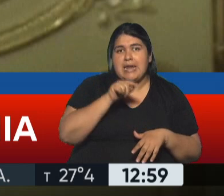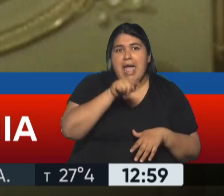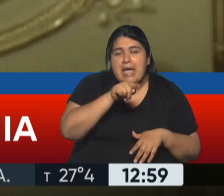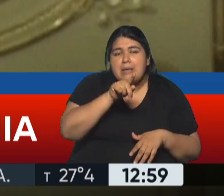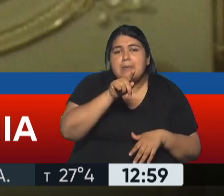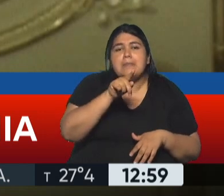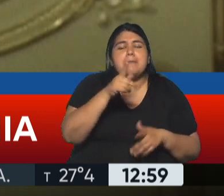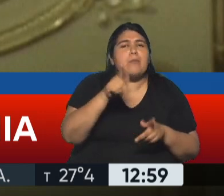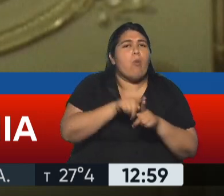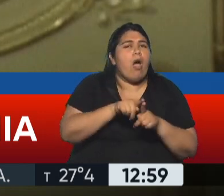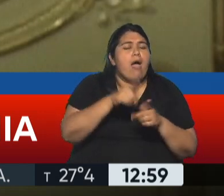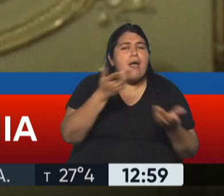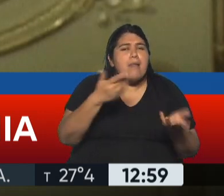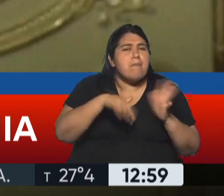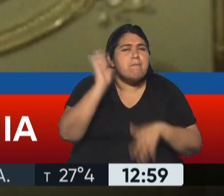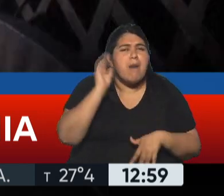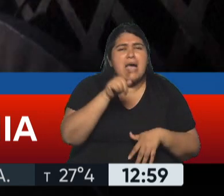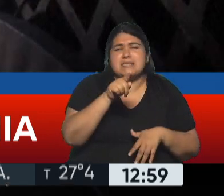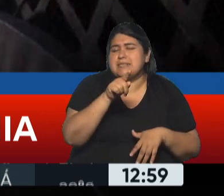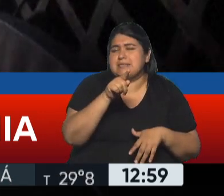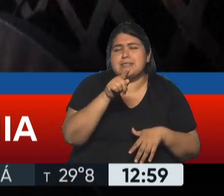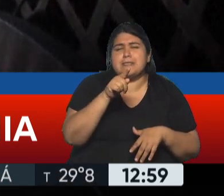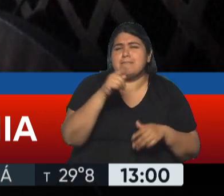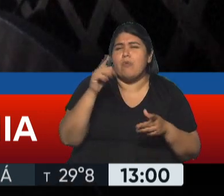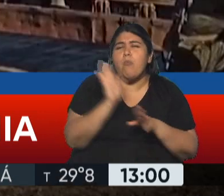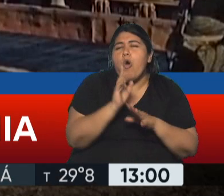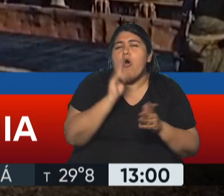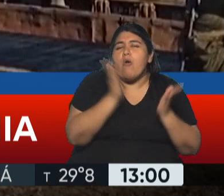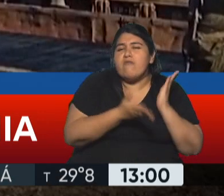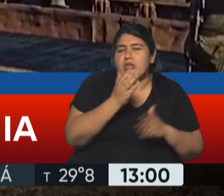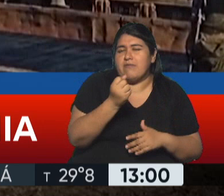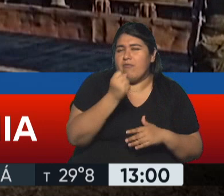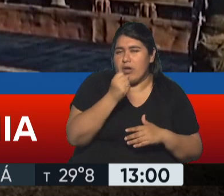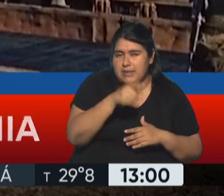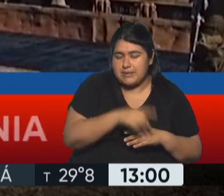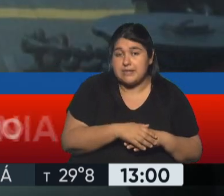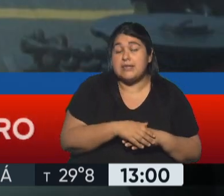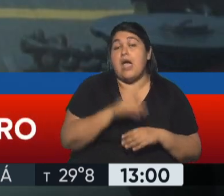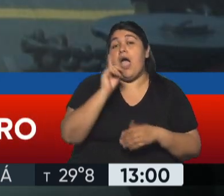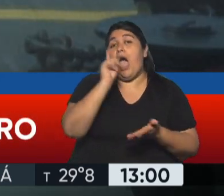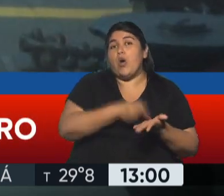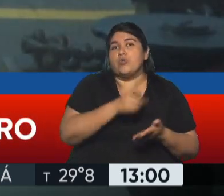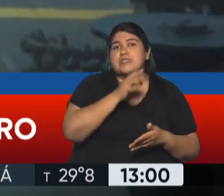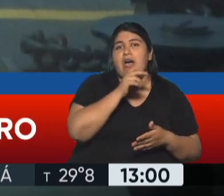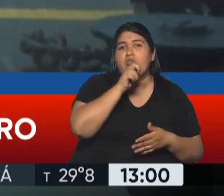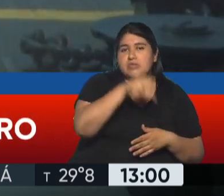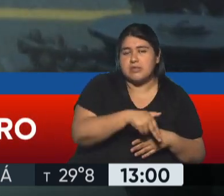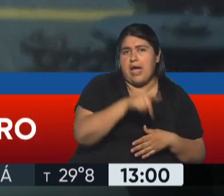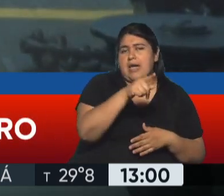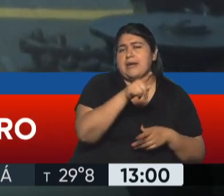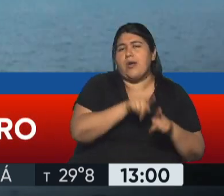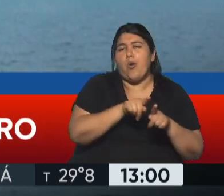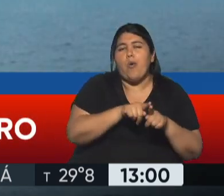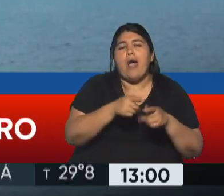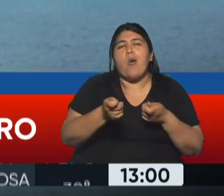como incendiarias las predicciones de una potencial agresión a Kiev. Además, acusa a la OTAN de realizar ejercicios en